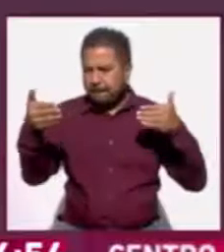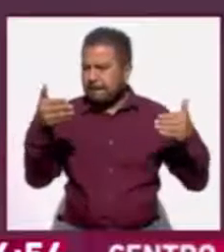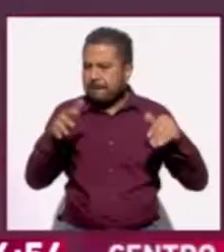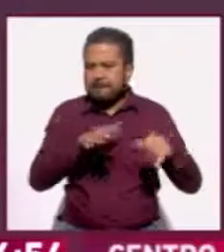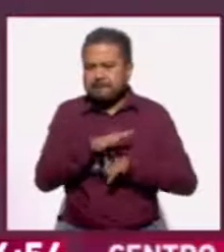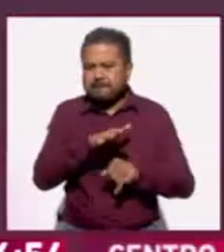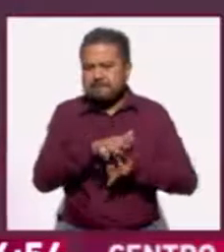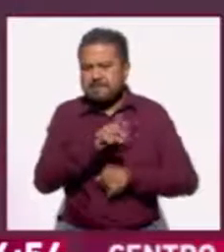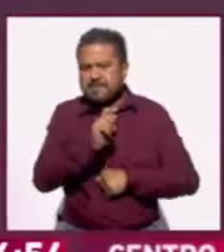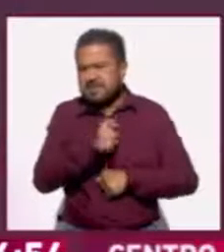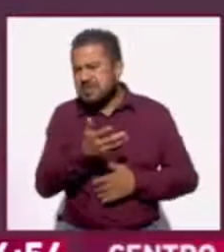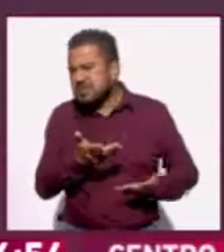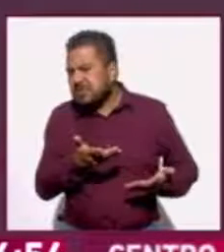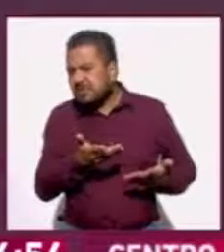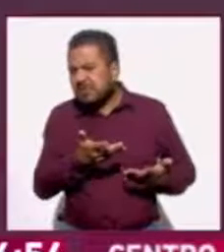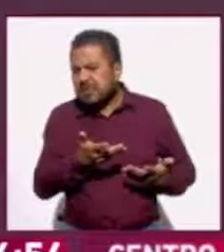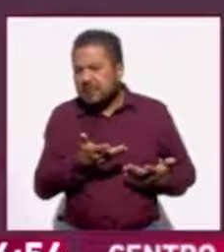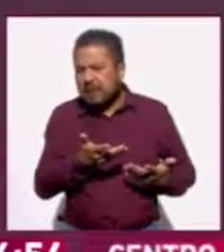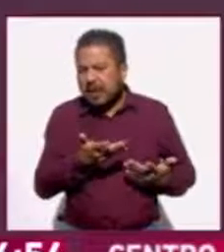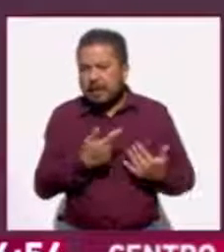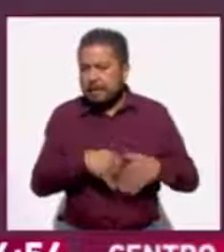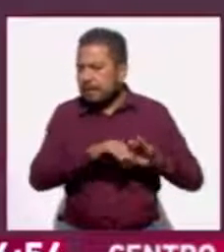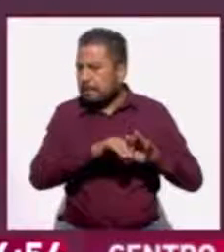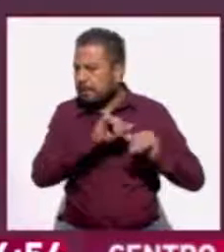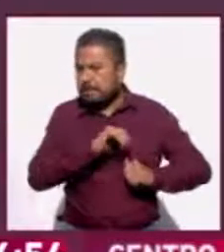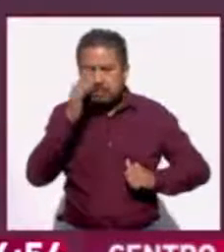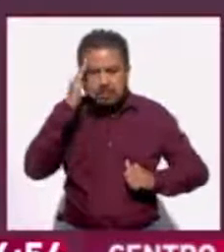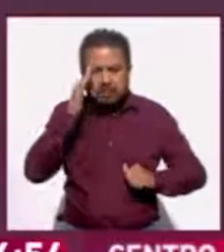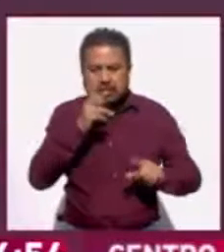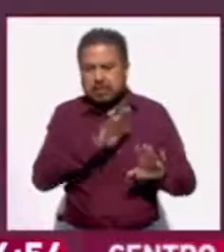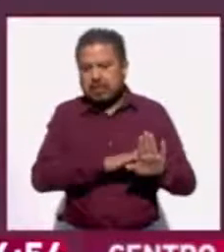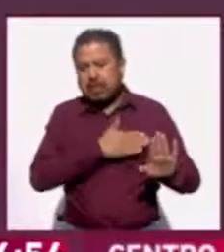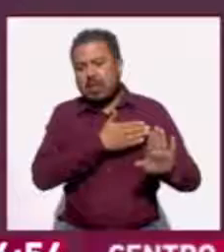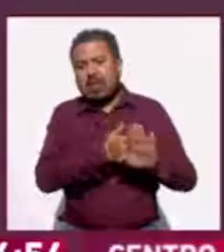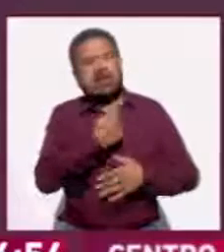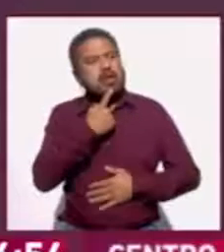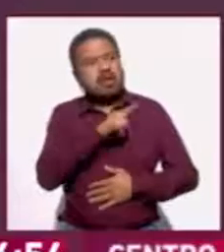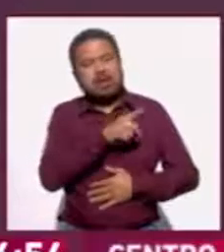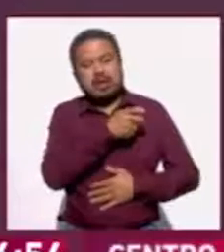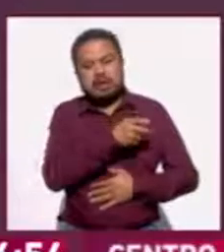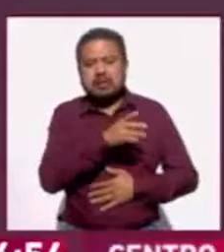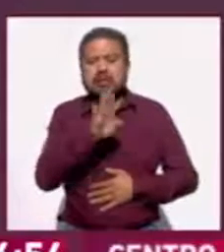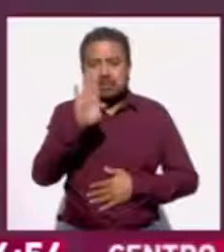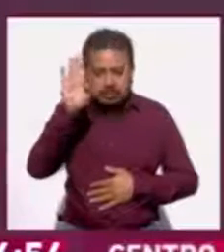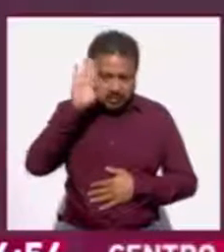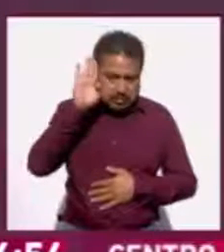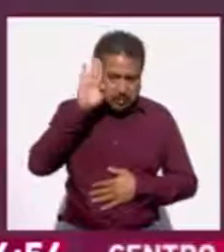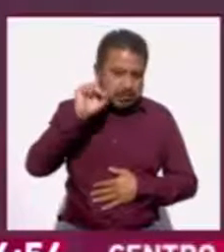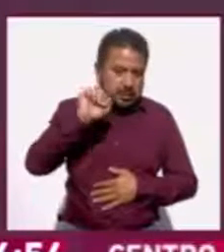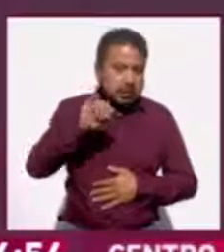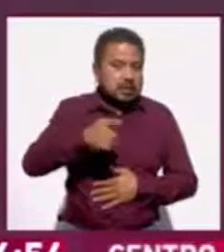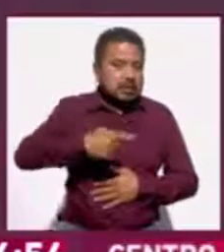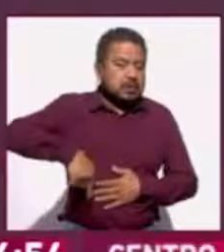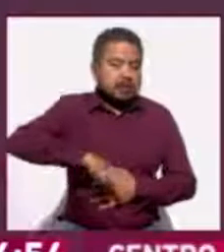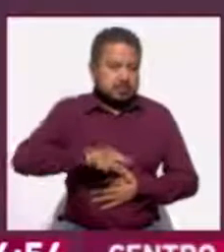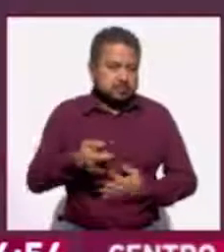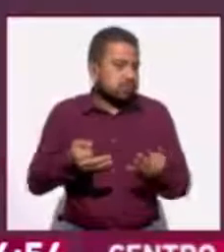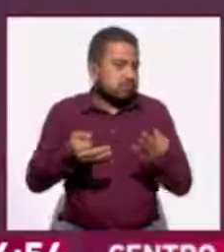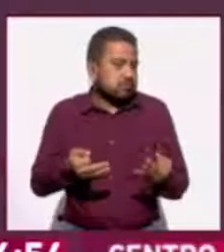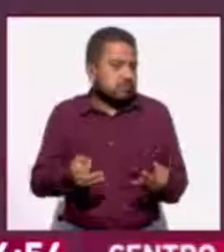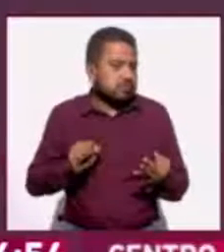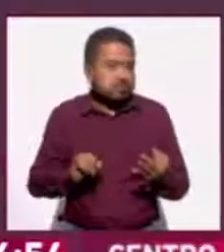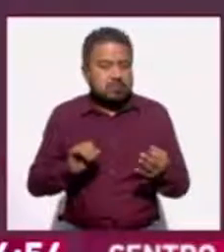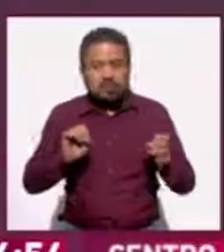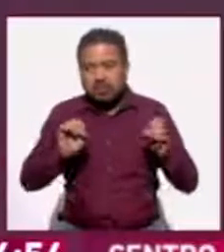entre pues una pregunta clave sobre estas acusaciones, si se le considera, si son ciertas